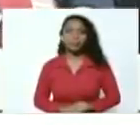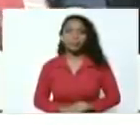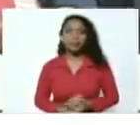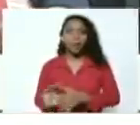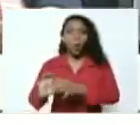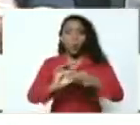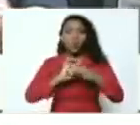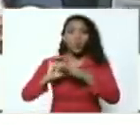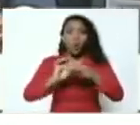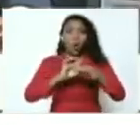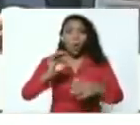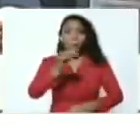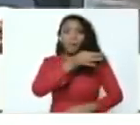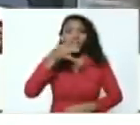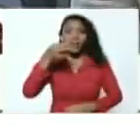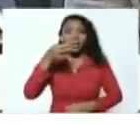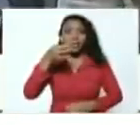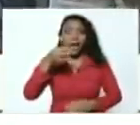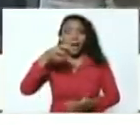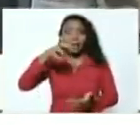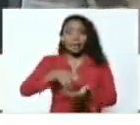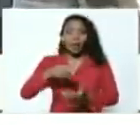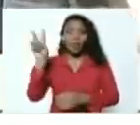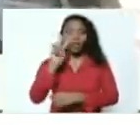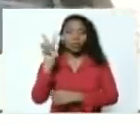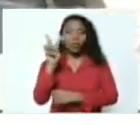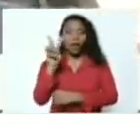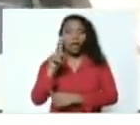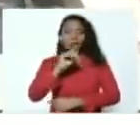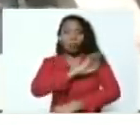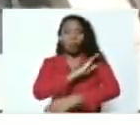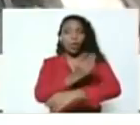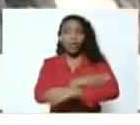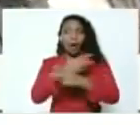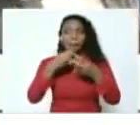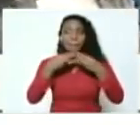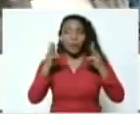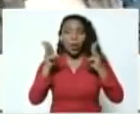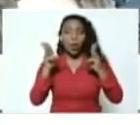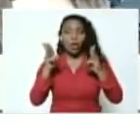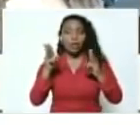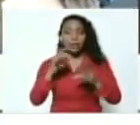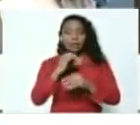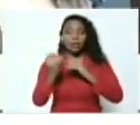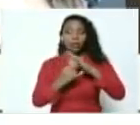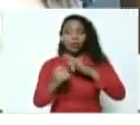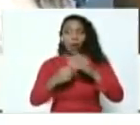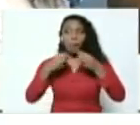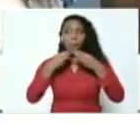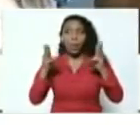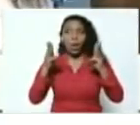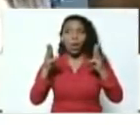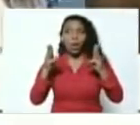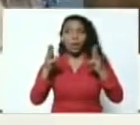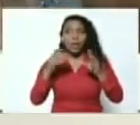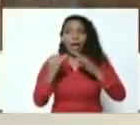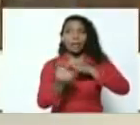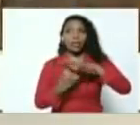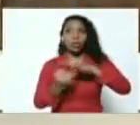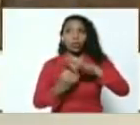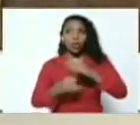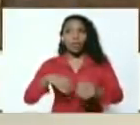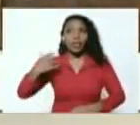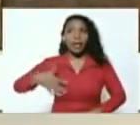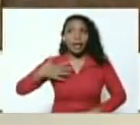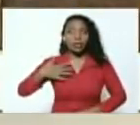unión perfecta del Estado venezolano, de sus poderes públicos, de sus órganos de poder público, de las instituciones de